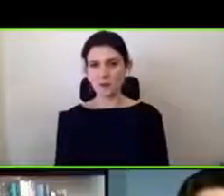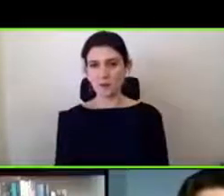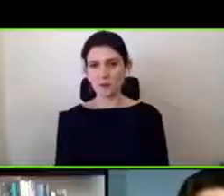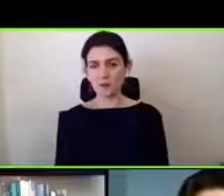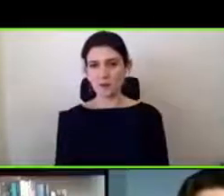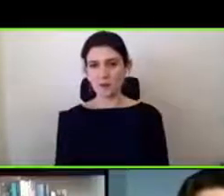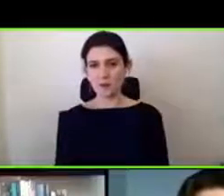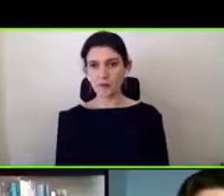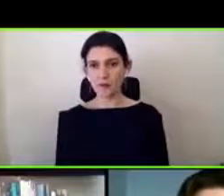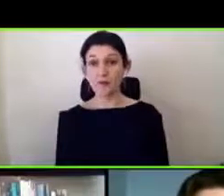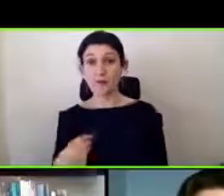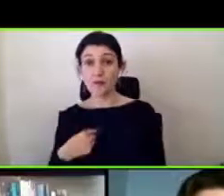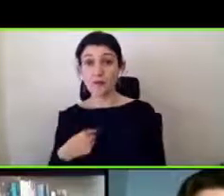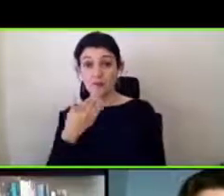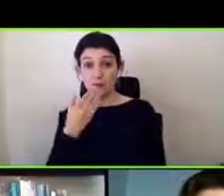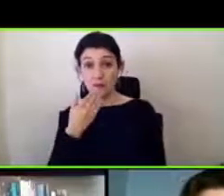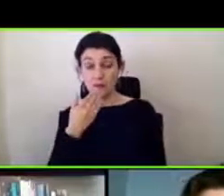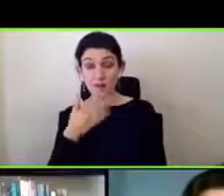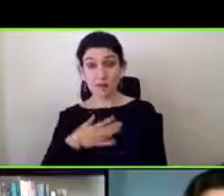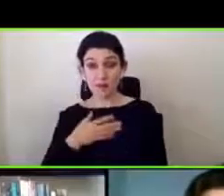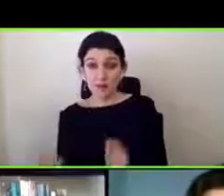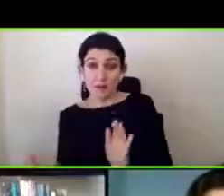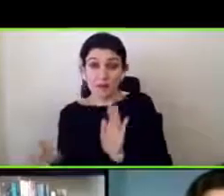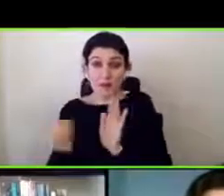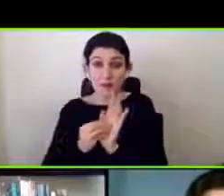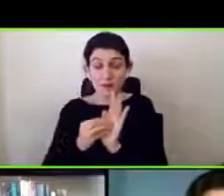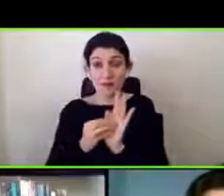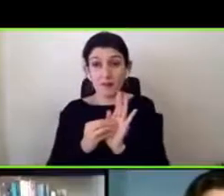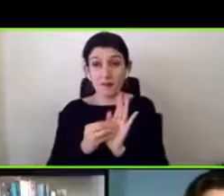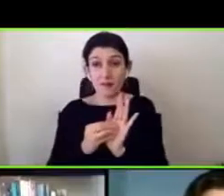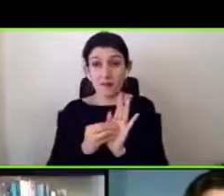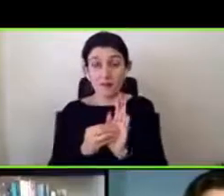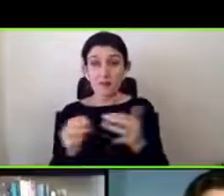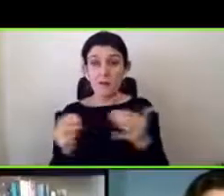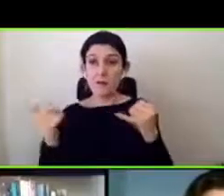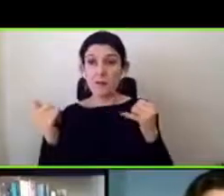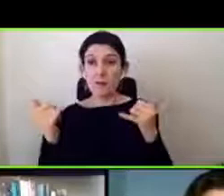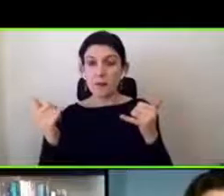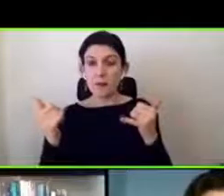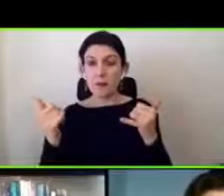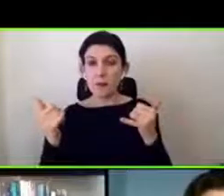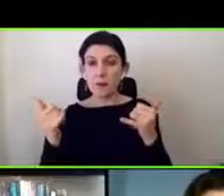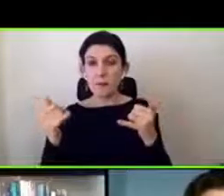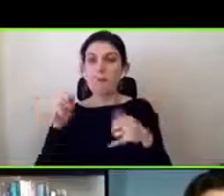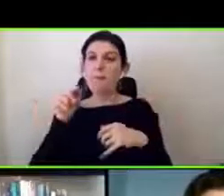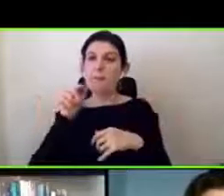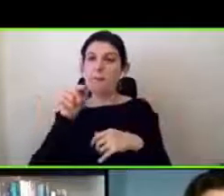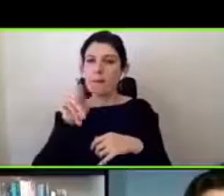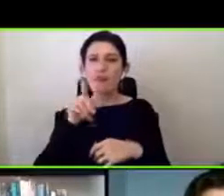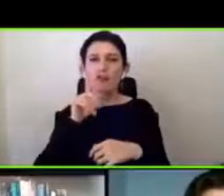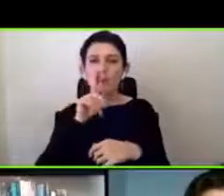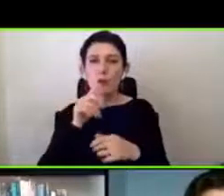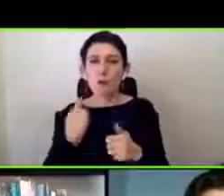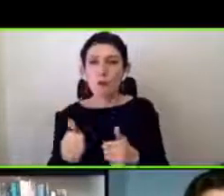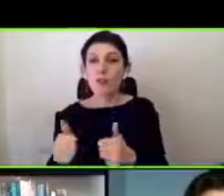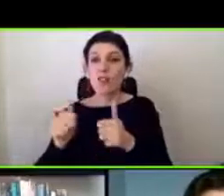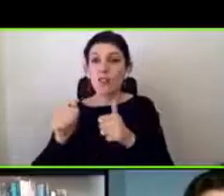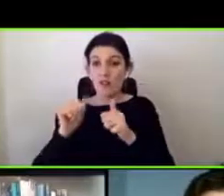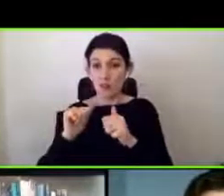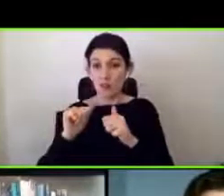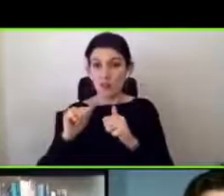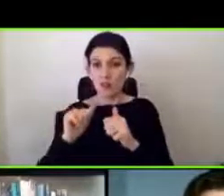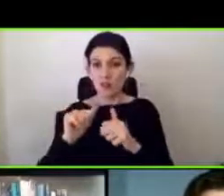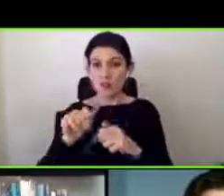Yo quisiera agregar también que el juego presenta en sí mismo un desafío, y eso, si se elige el